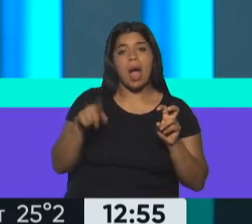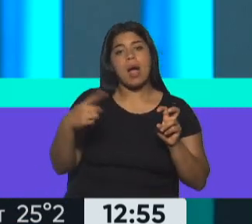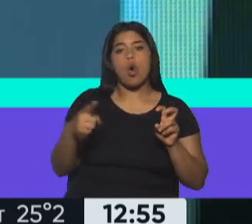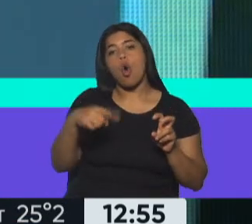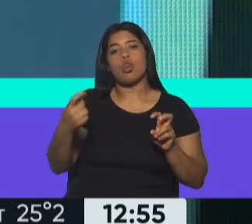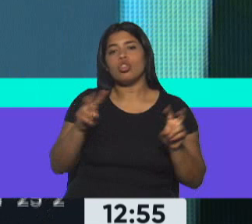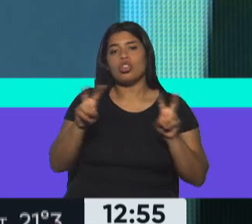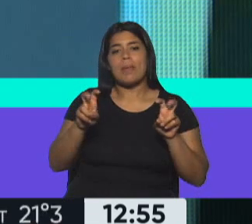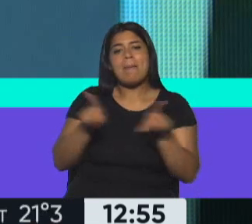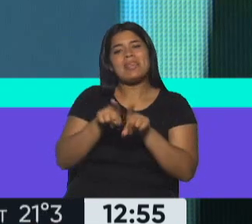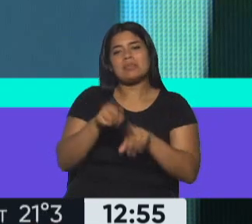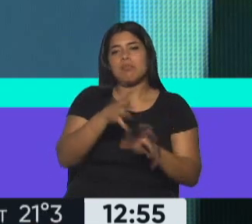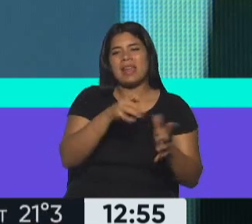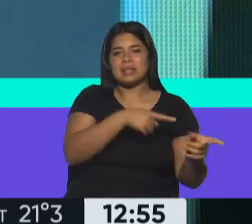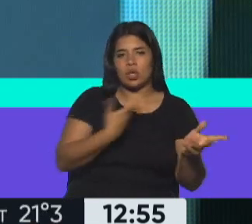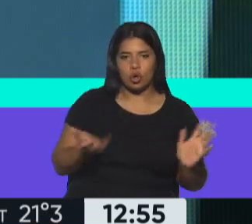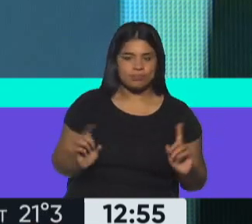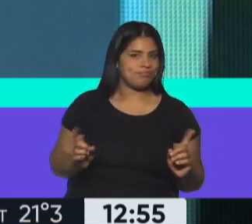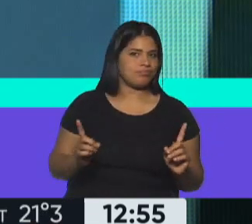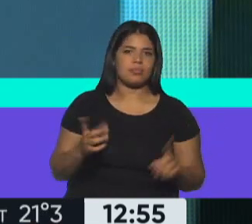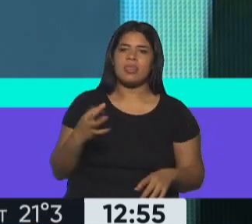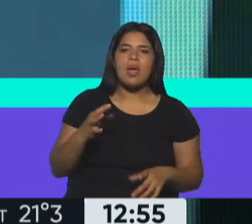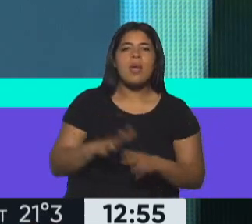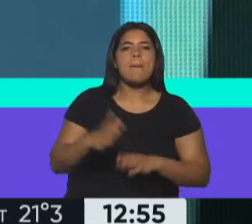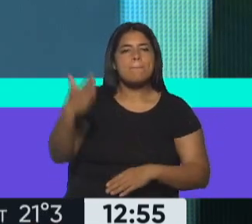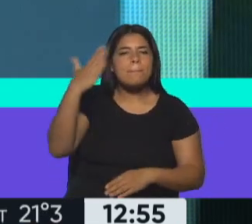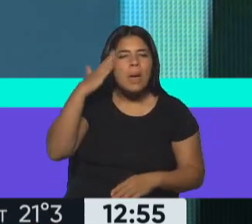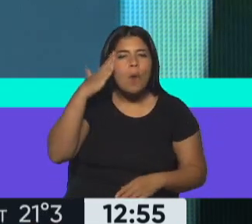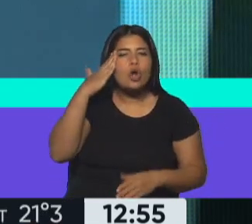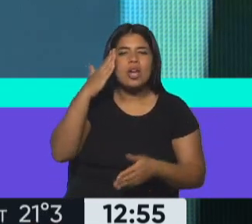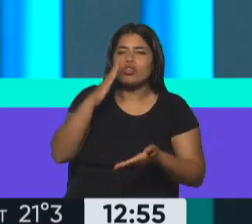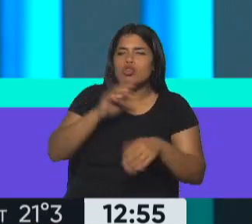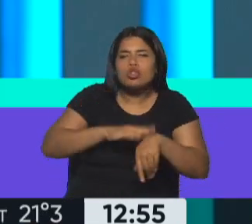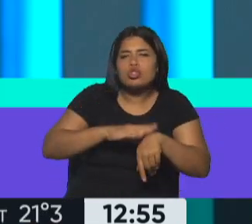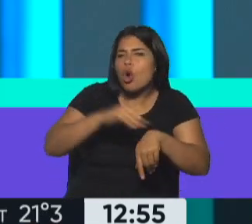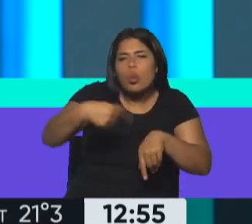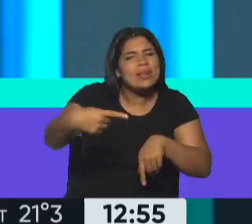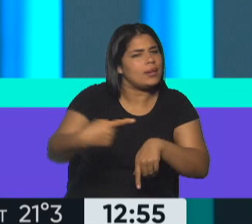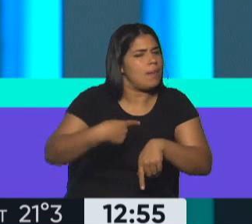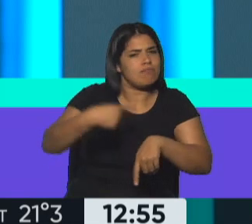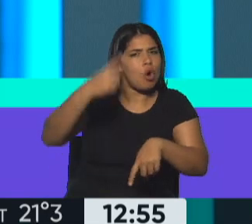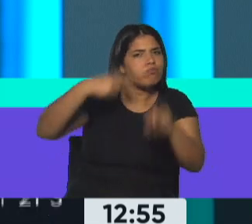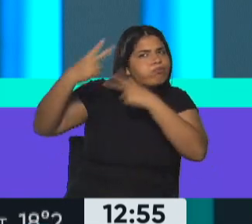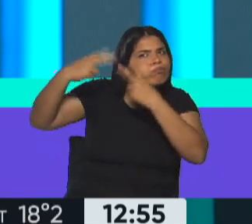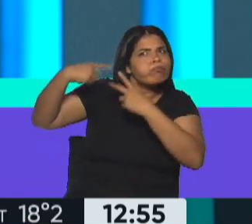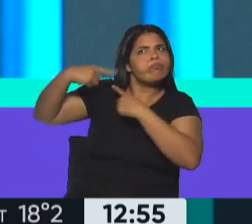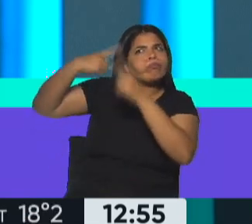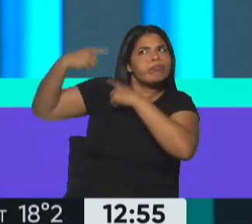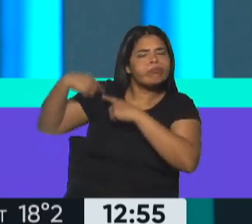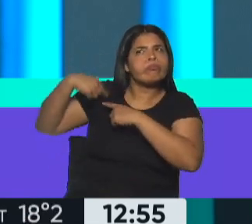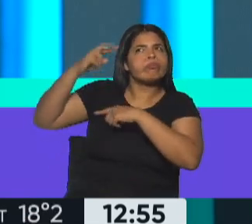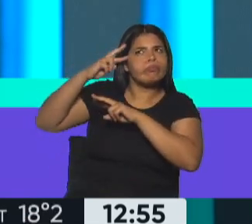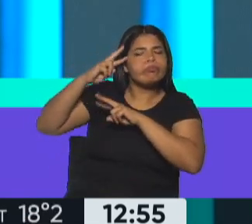hay que masajear la memoria permanentemente silvia tu cara conocida absolutamente por todos nosotros en funciones